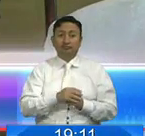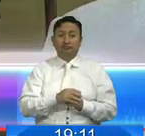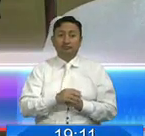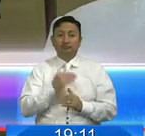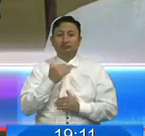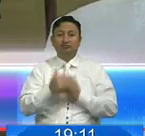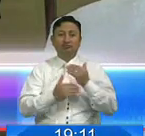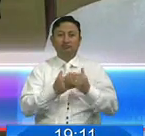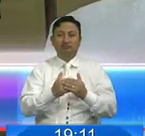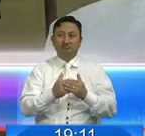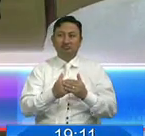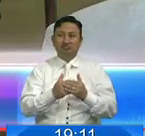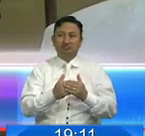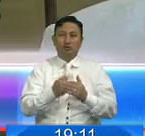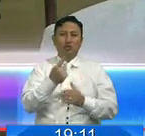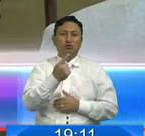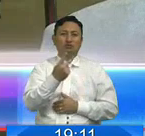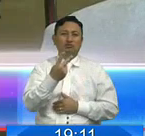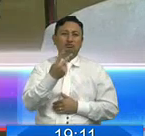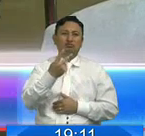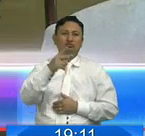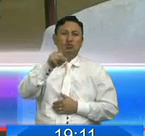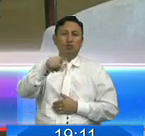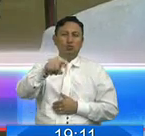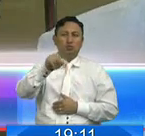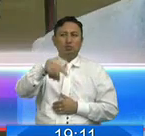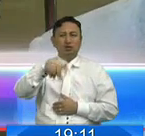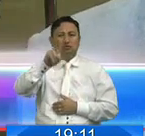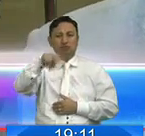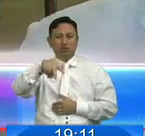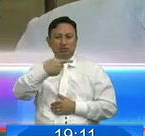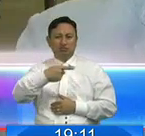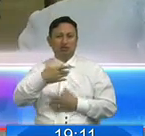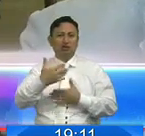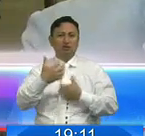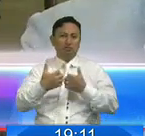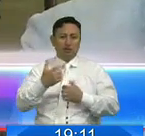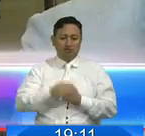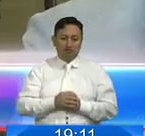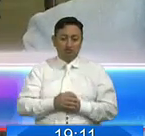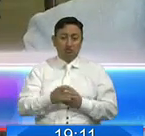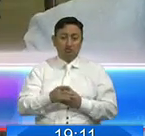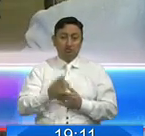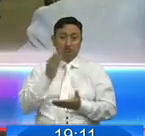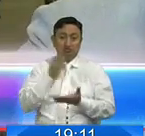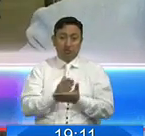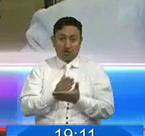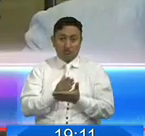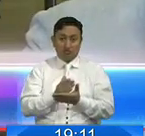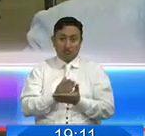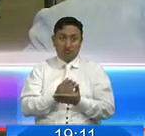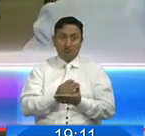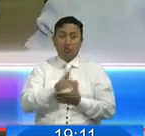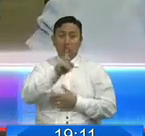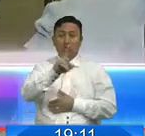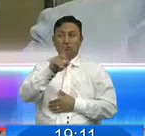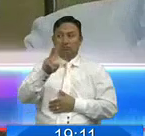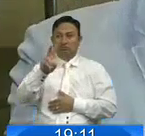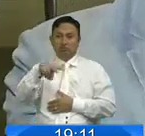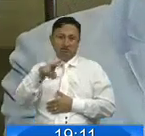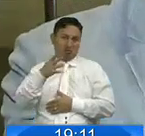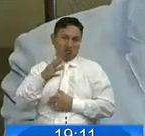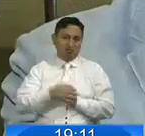allá de 1 o 2 meses que tendrían que solucionar. Mientras tanto, ese estaría paralizado a ese nivel, pero